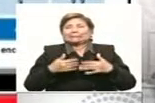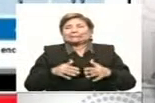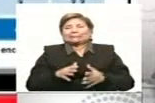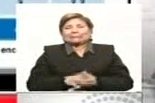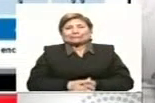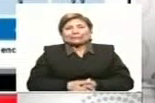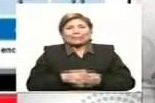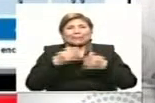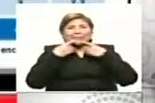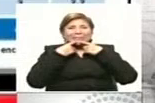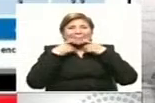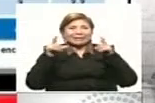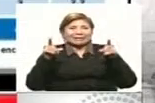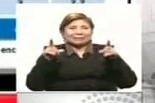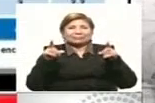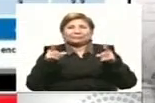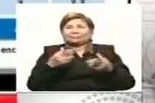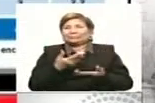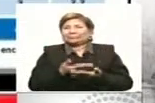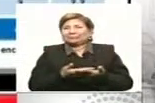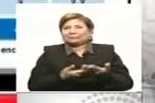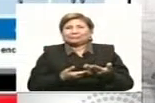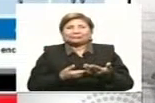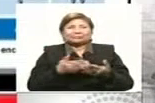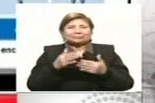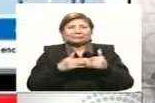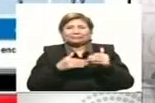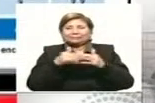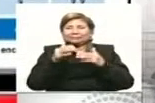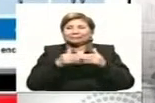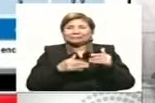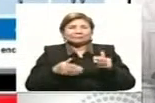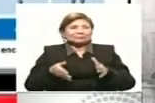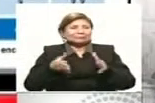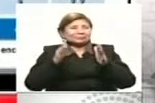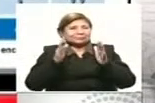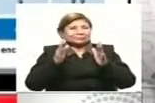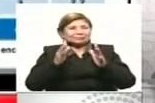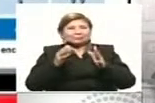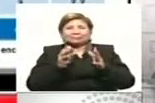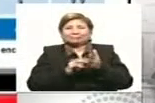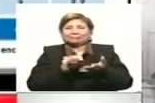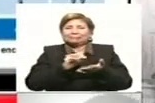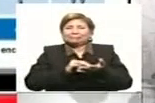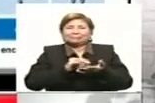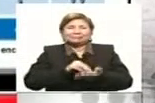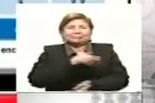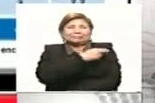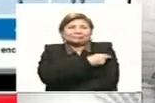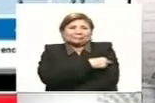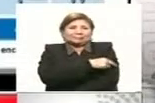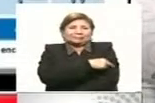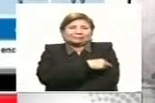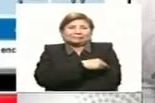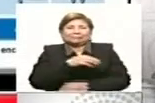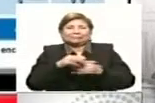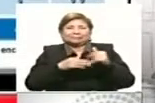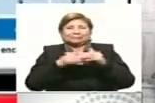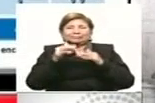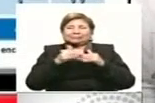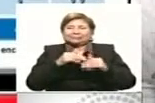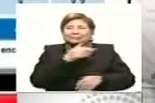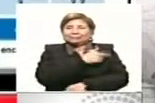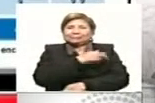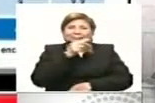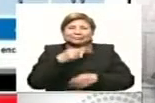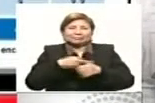el anuncio que se hizo de construir mayor cantidad de hospitales, de construir hospitales en